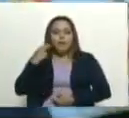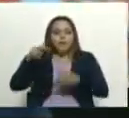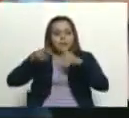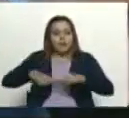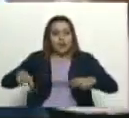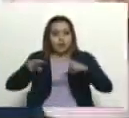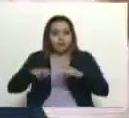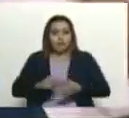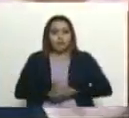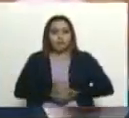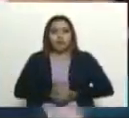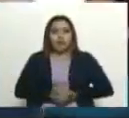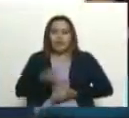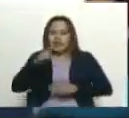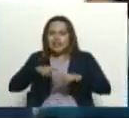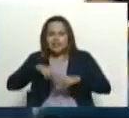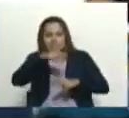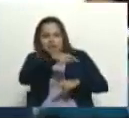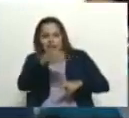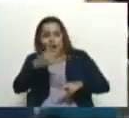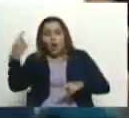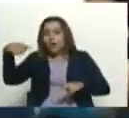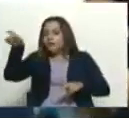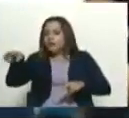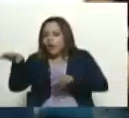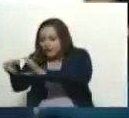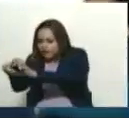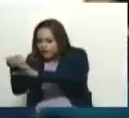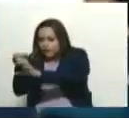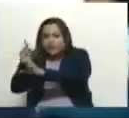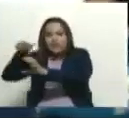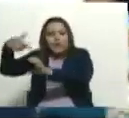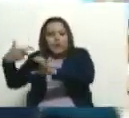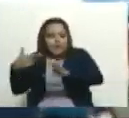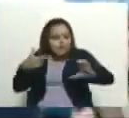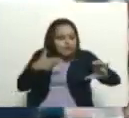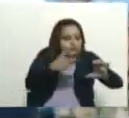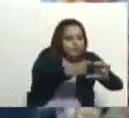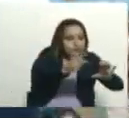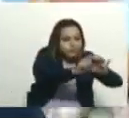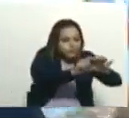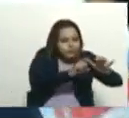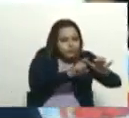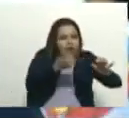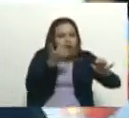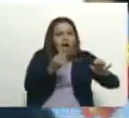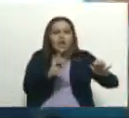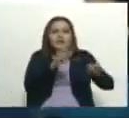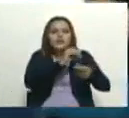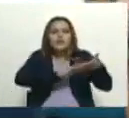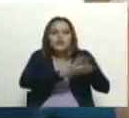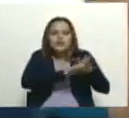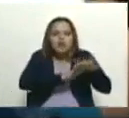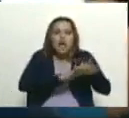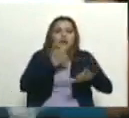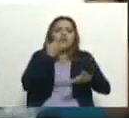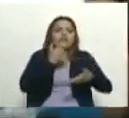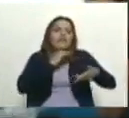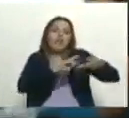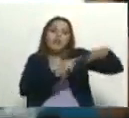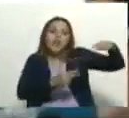recibió Williani células madres de un donante para atender una condición congénita que no permitió la unión de la